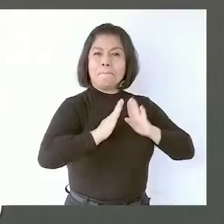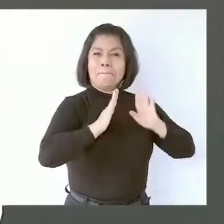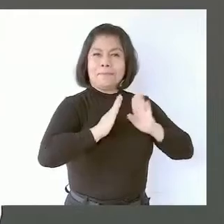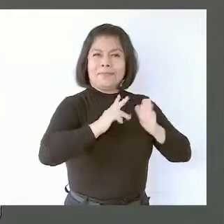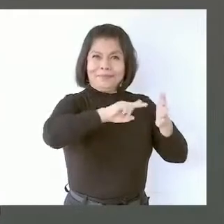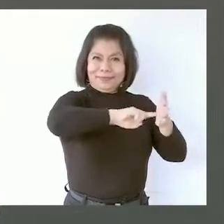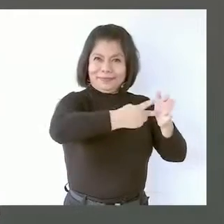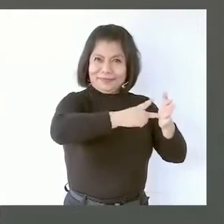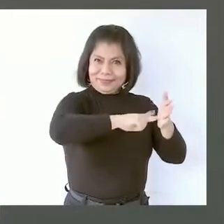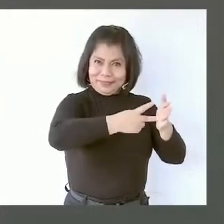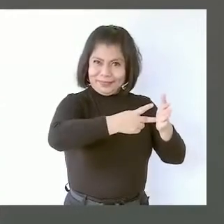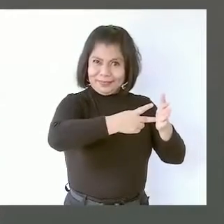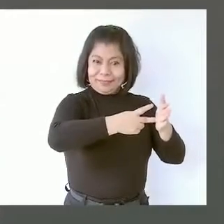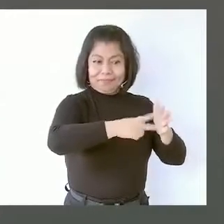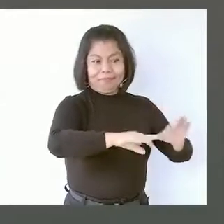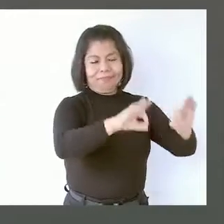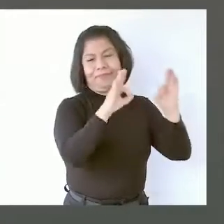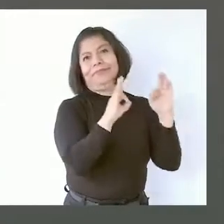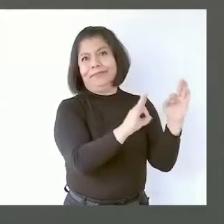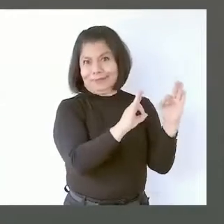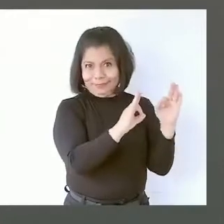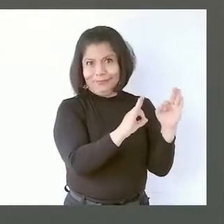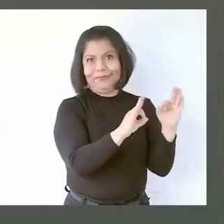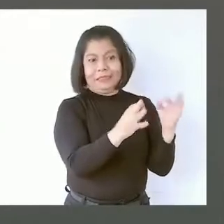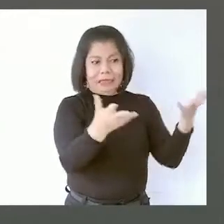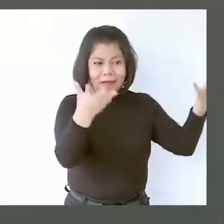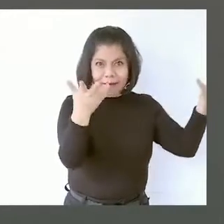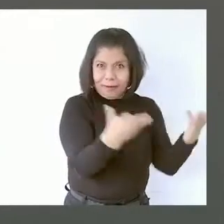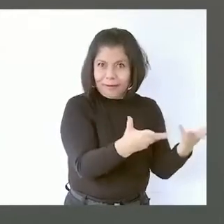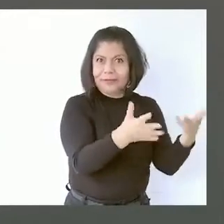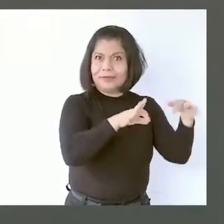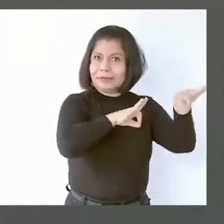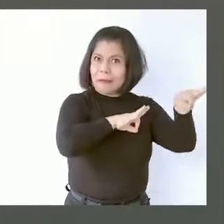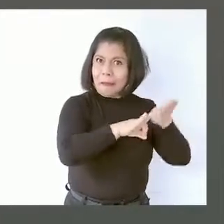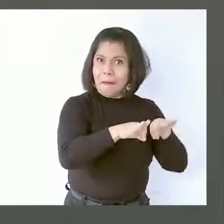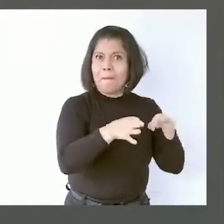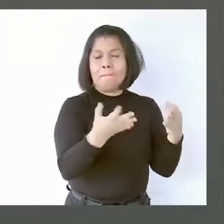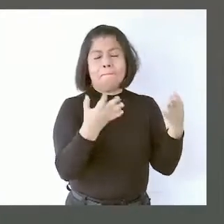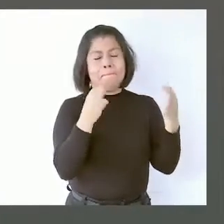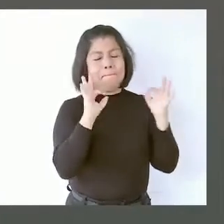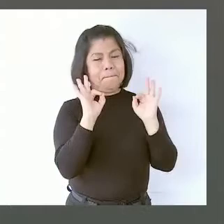aún con mucha carga de trabajo